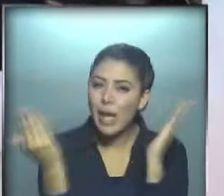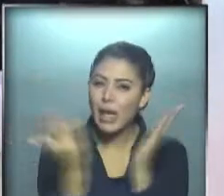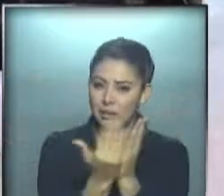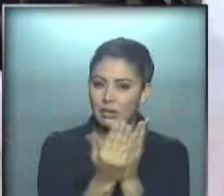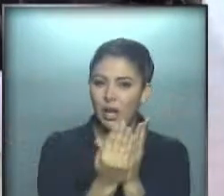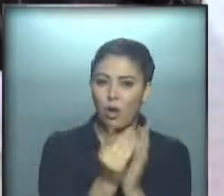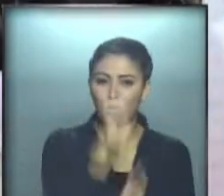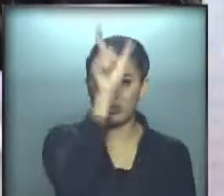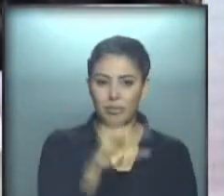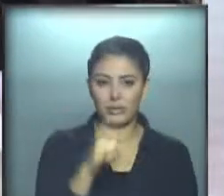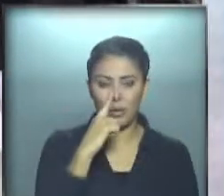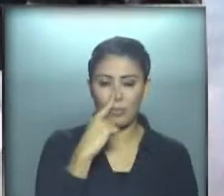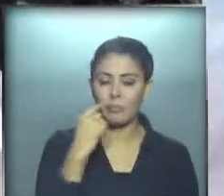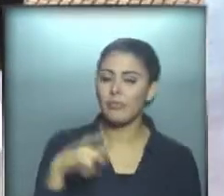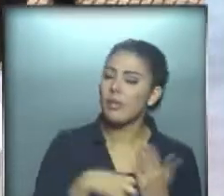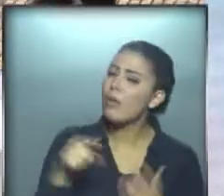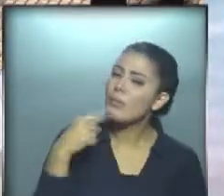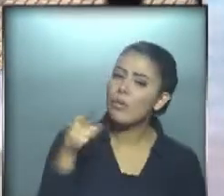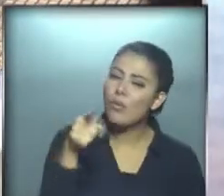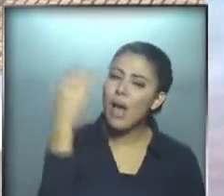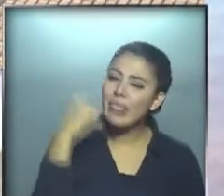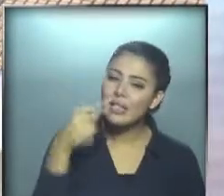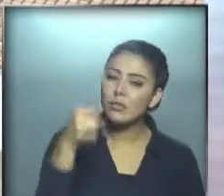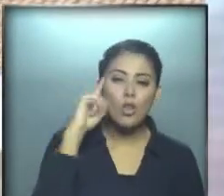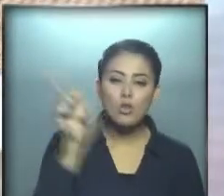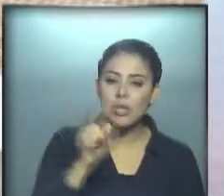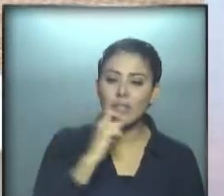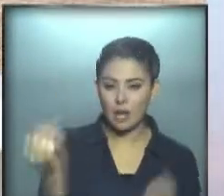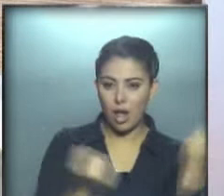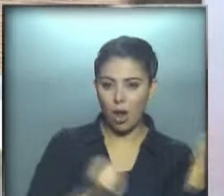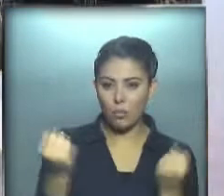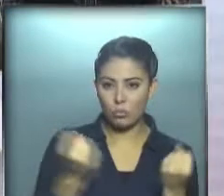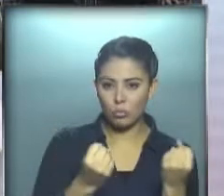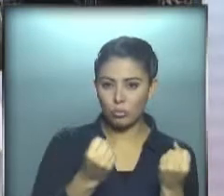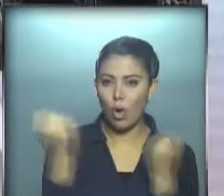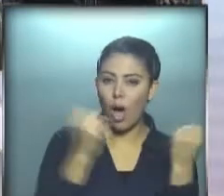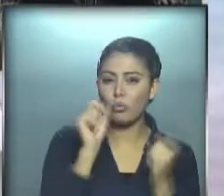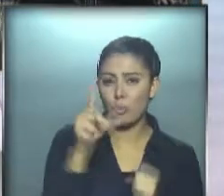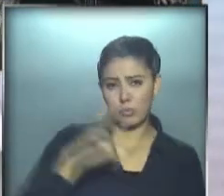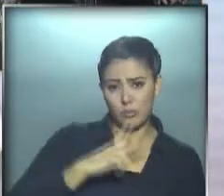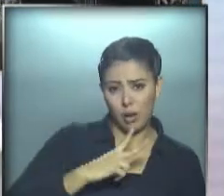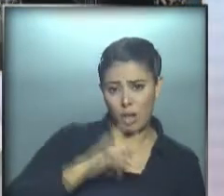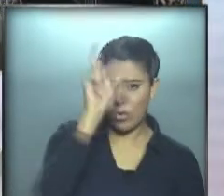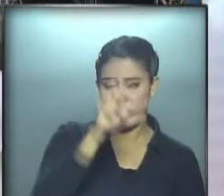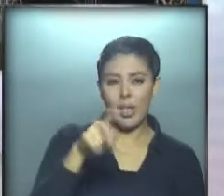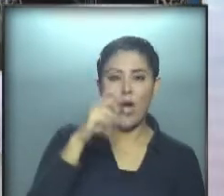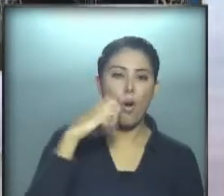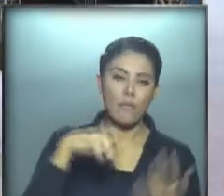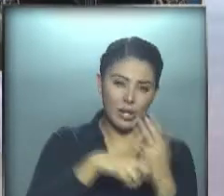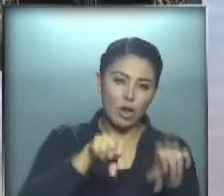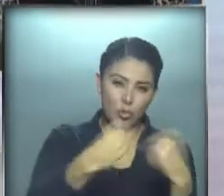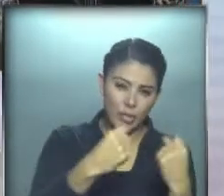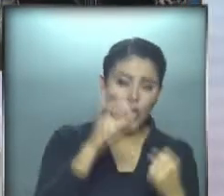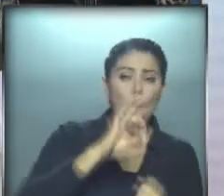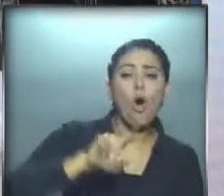sobre Campagnoli. Ferreira, consultalo. Usted señalaba que no sabían si el automóvil era un vehículo particular del suspendido fiscal Campagnoli